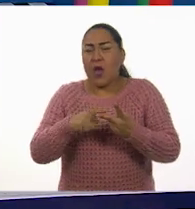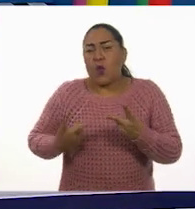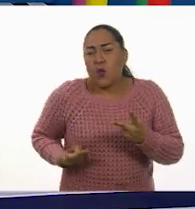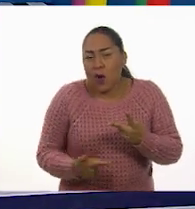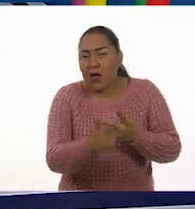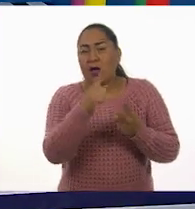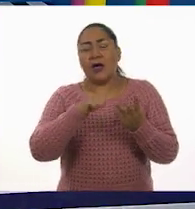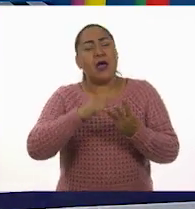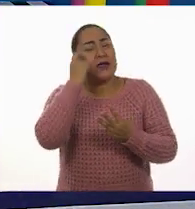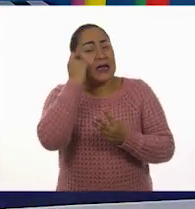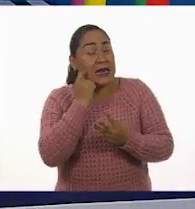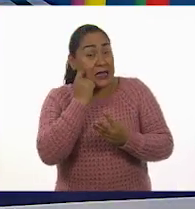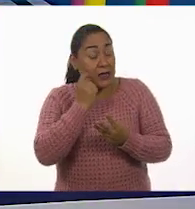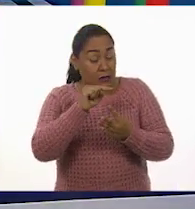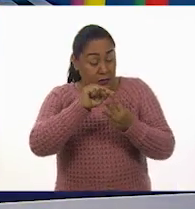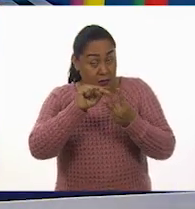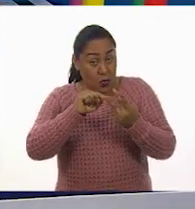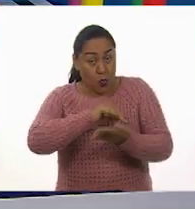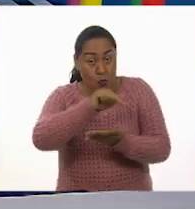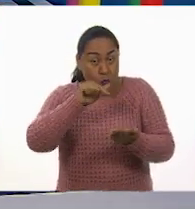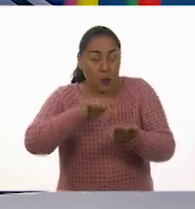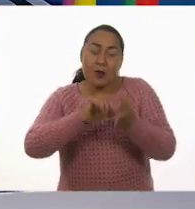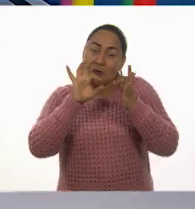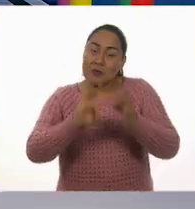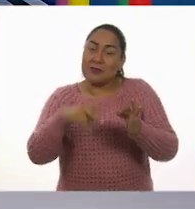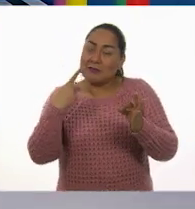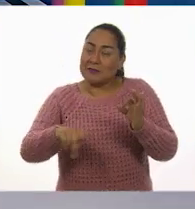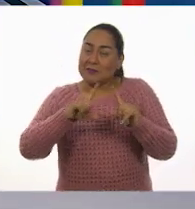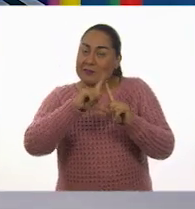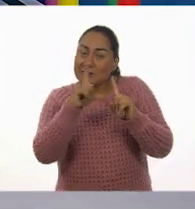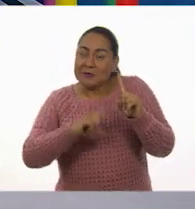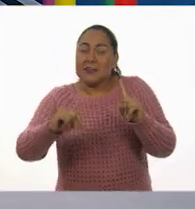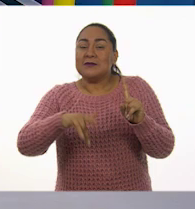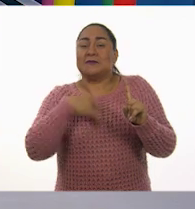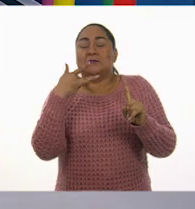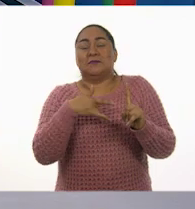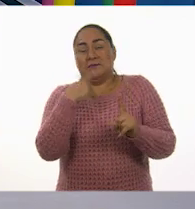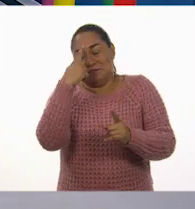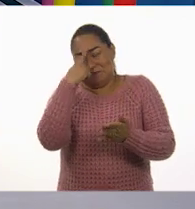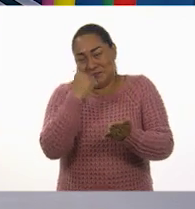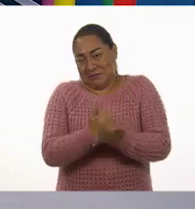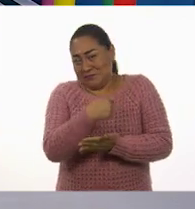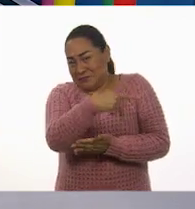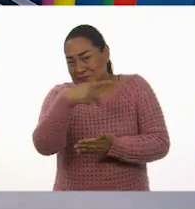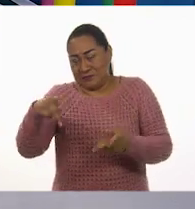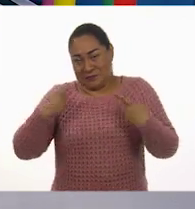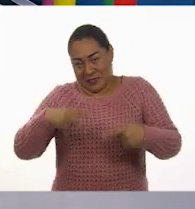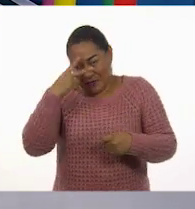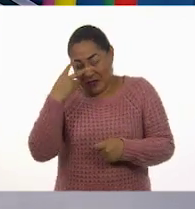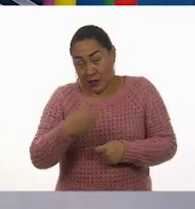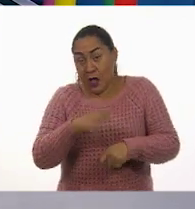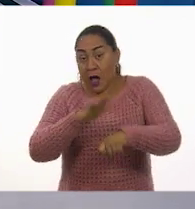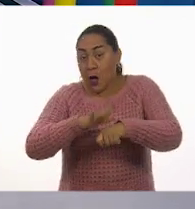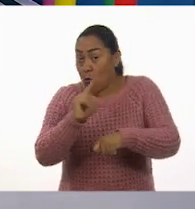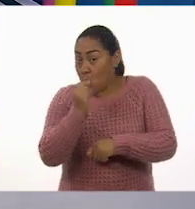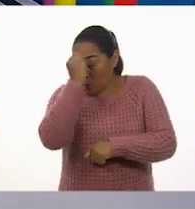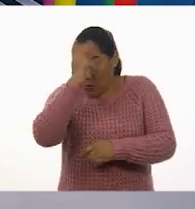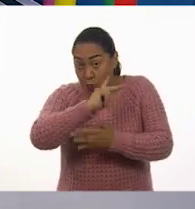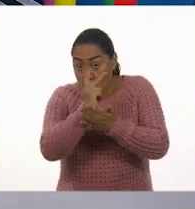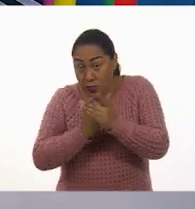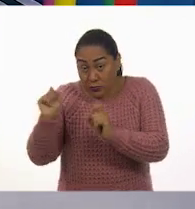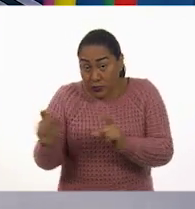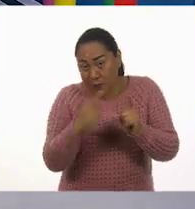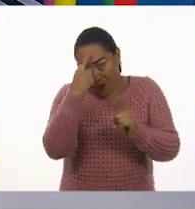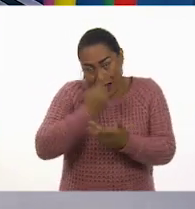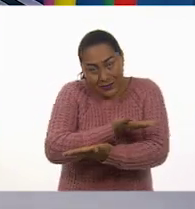y Guerrero, lugares que forman parte del corazón de cada uno de los mexicanos. No olviden que este programa está hecho para